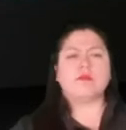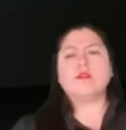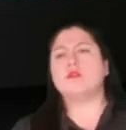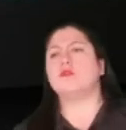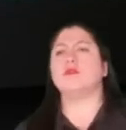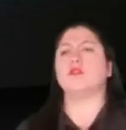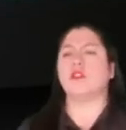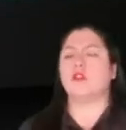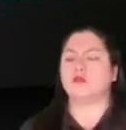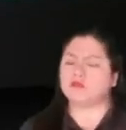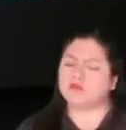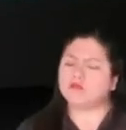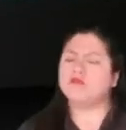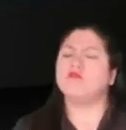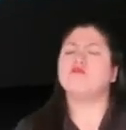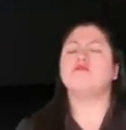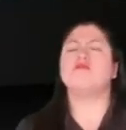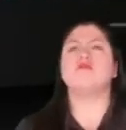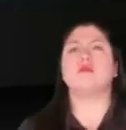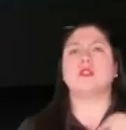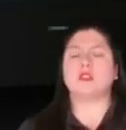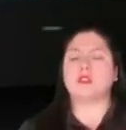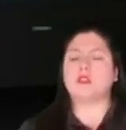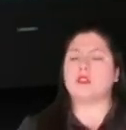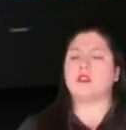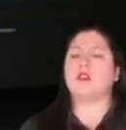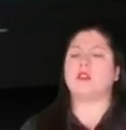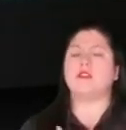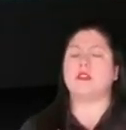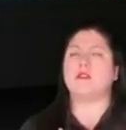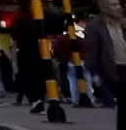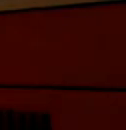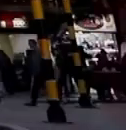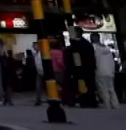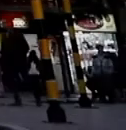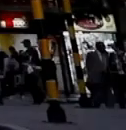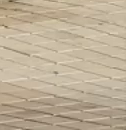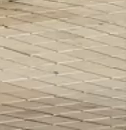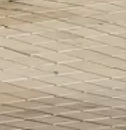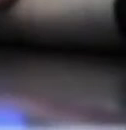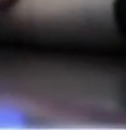ciudadano y empecemos a construir el camino de la identificación del siglo XXI.